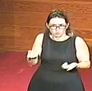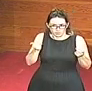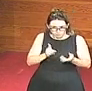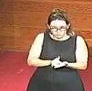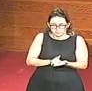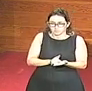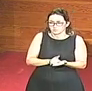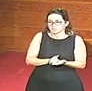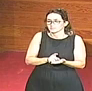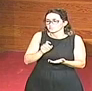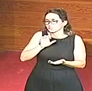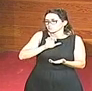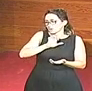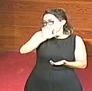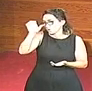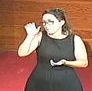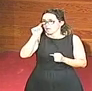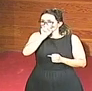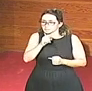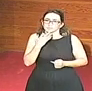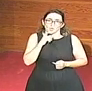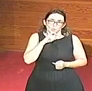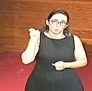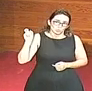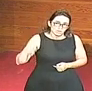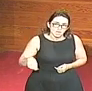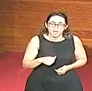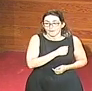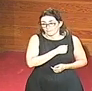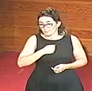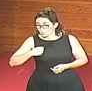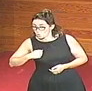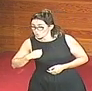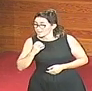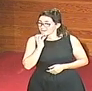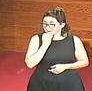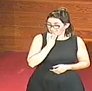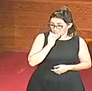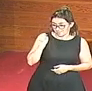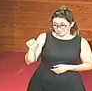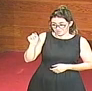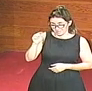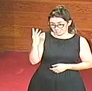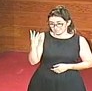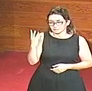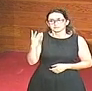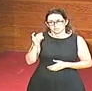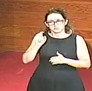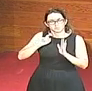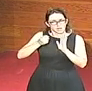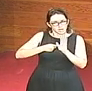la Unión Europea, pues como Hungría, Polonia y Grecia, se han endurecido las